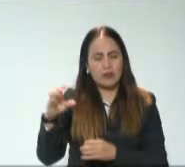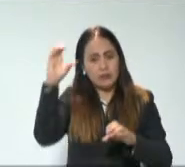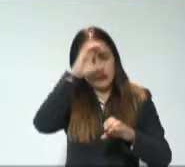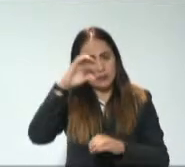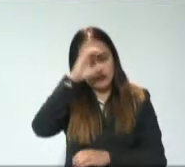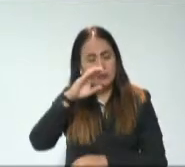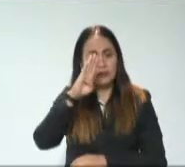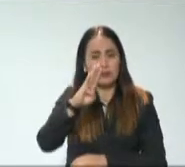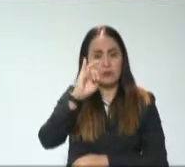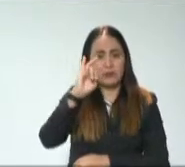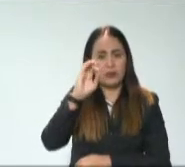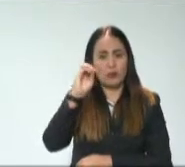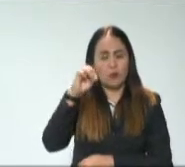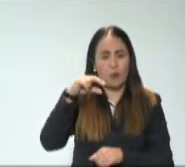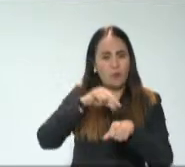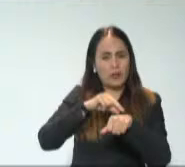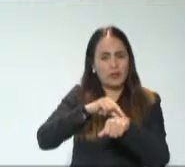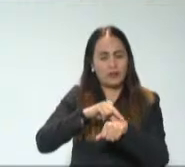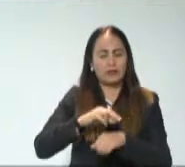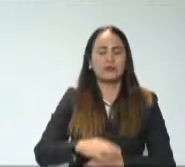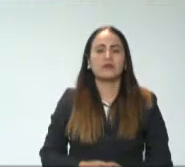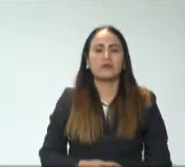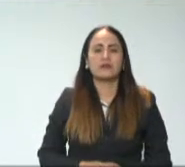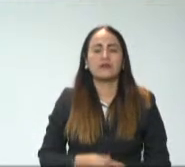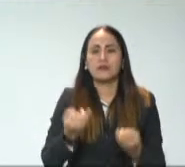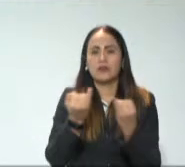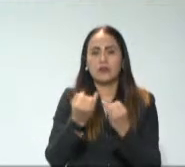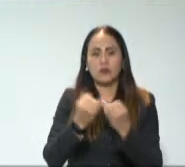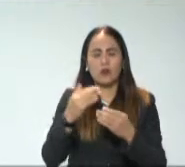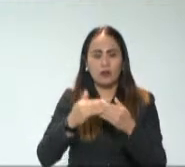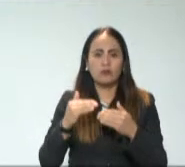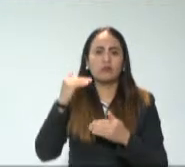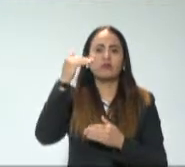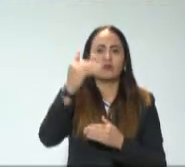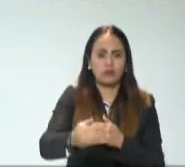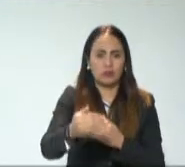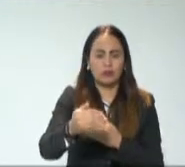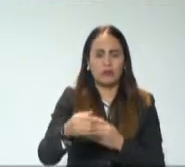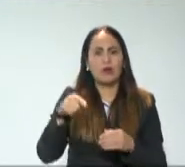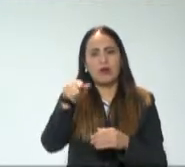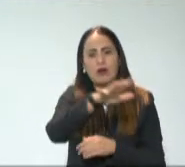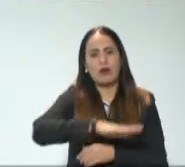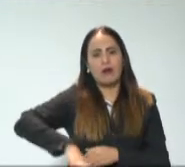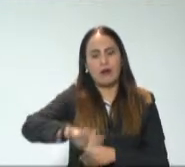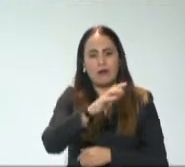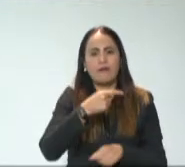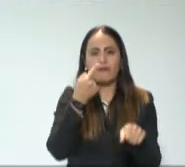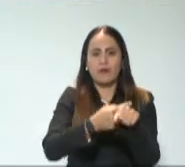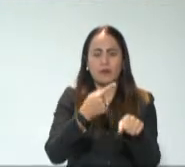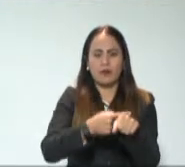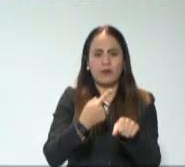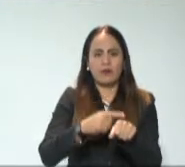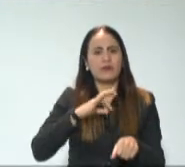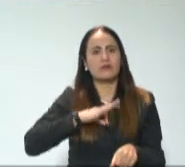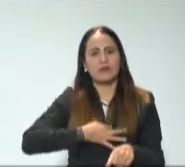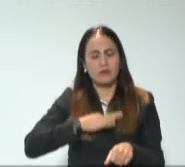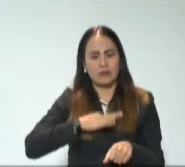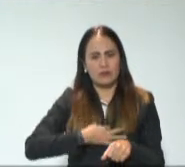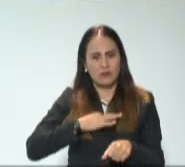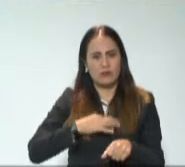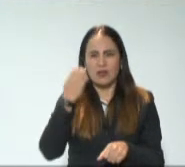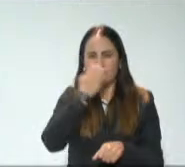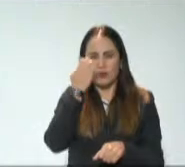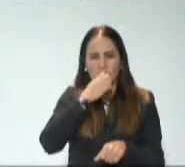biomédicas en la UNAM también cursó un posdoctorado en el departamento de enfermedades infecciosas la escuela de